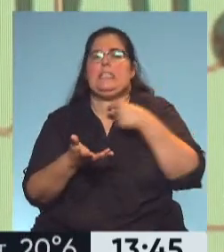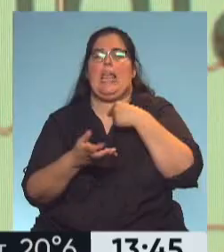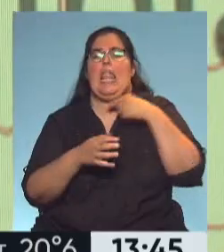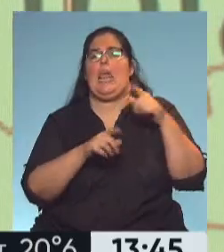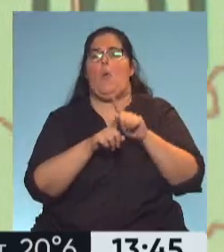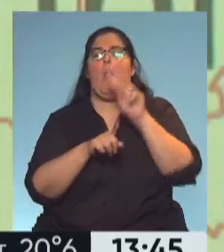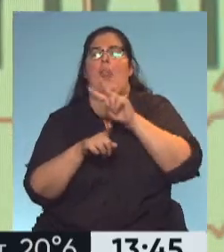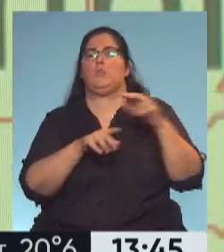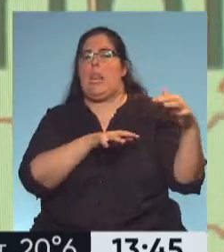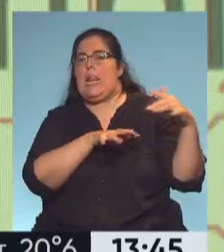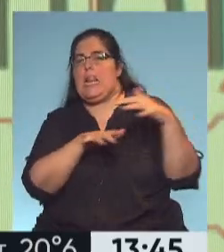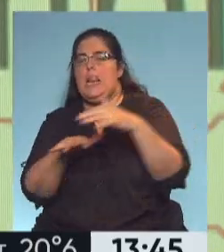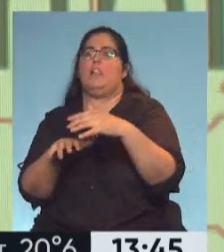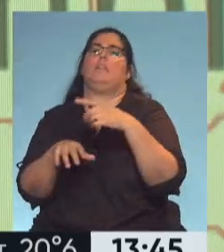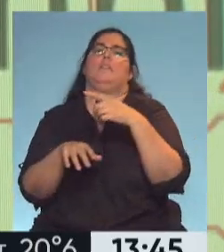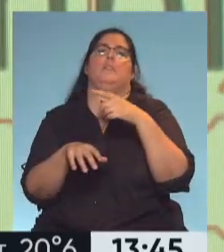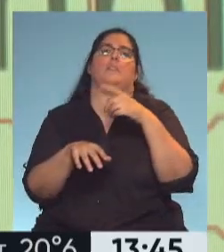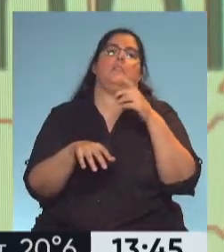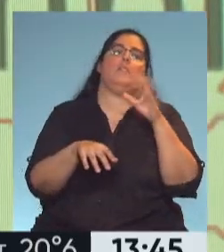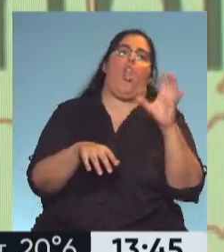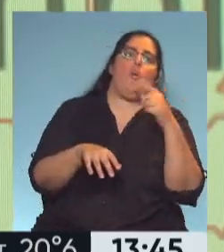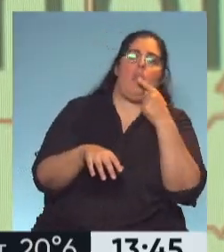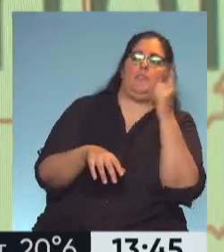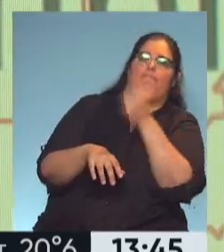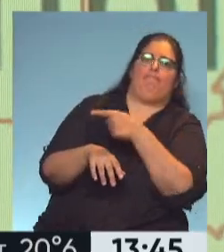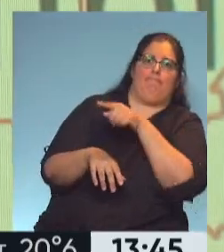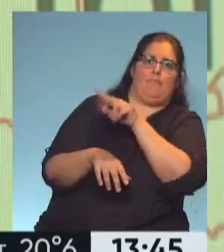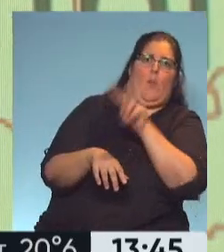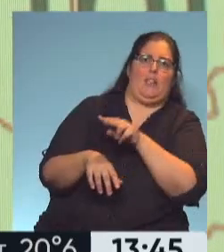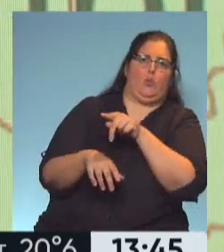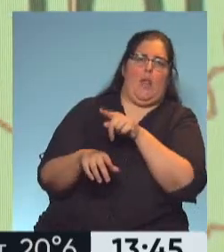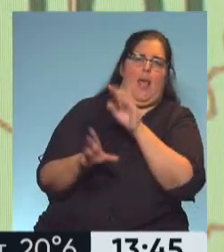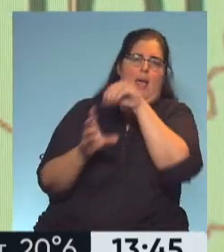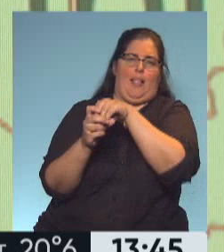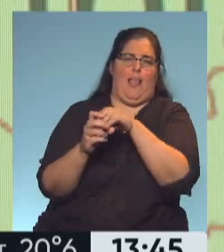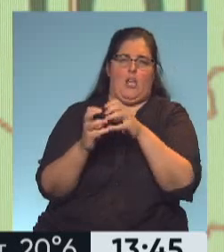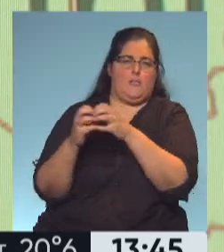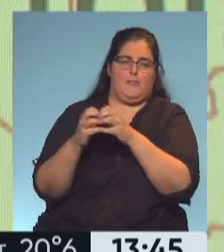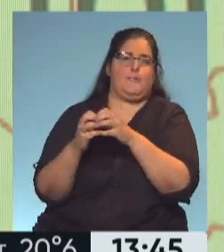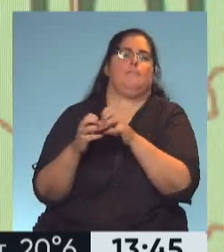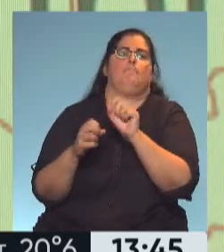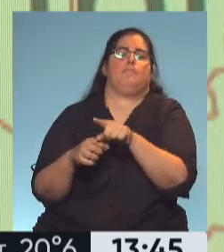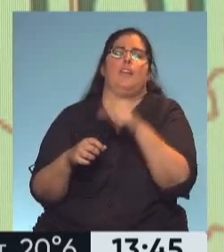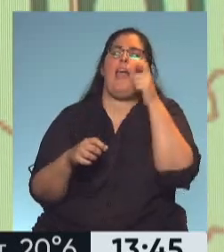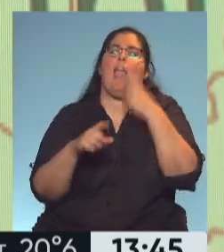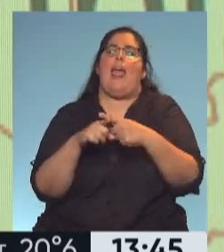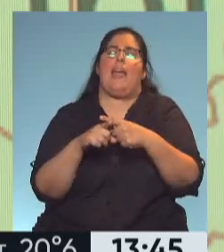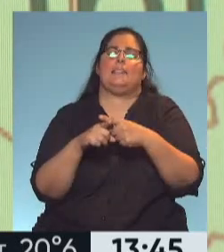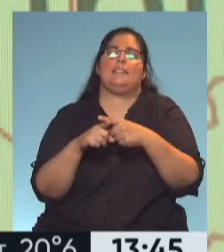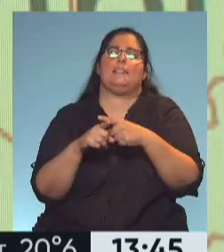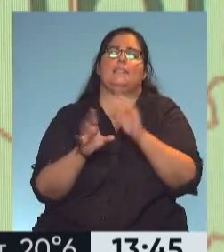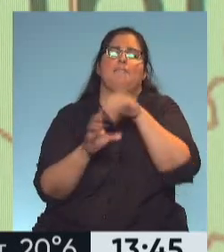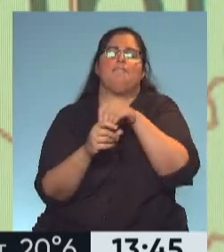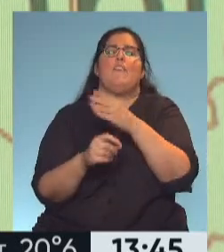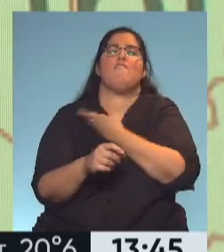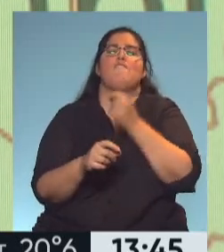el territorio venezolano. Desde Colombia obviamente culpan a Venezuela de que esto es un conflicto interno entre fuerzas de ex miembros de la